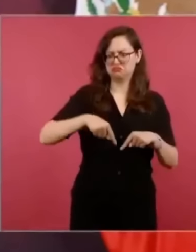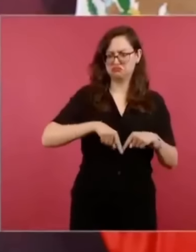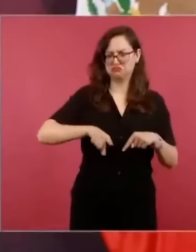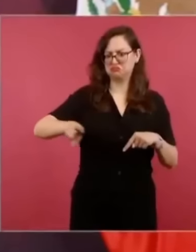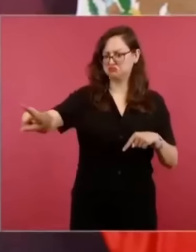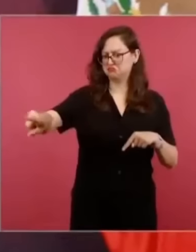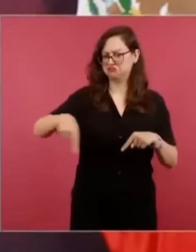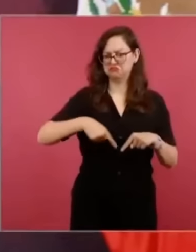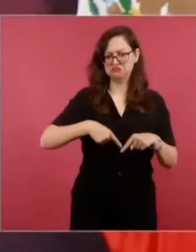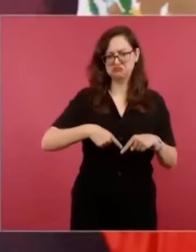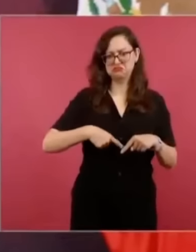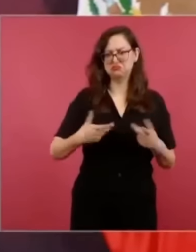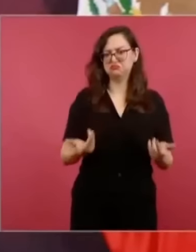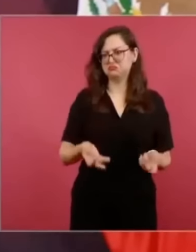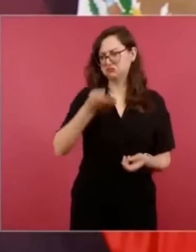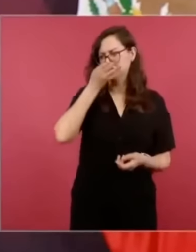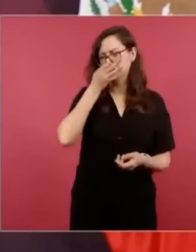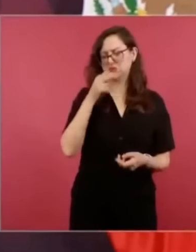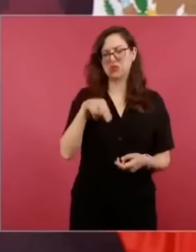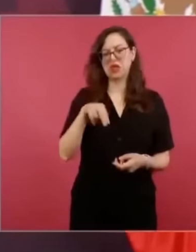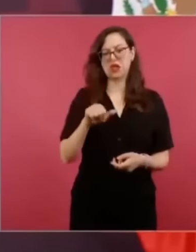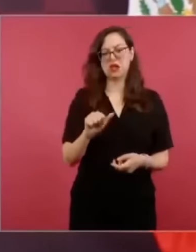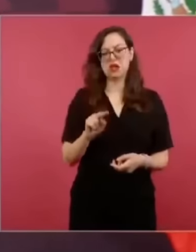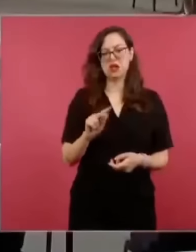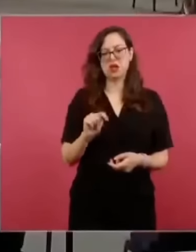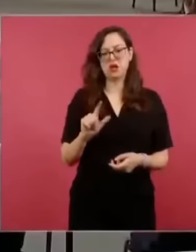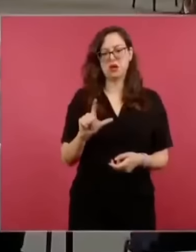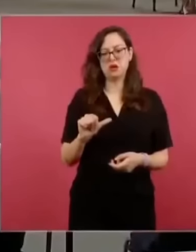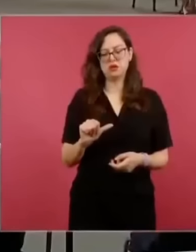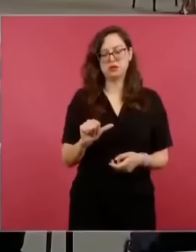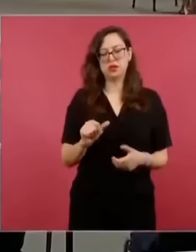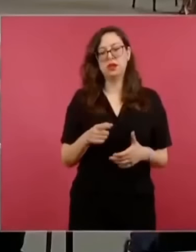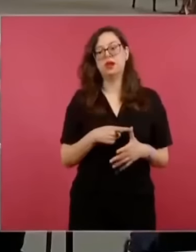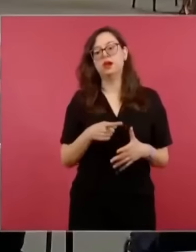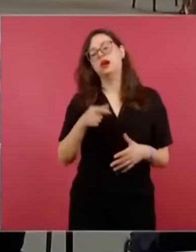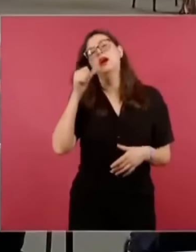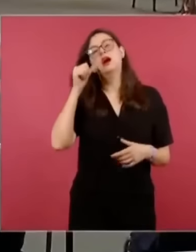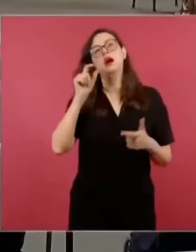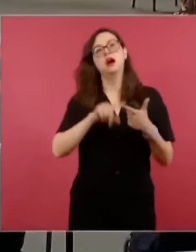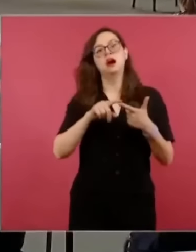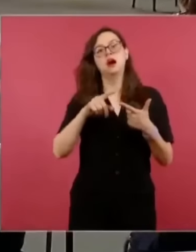México nutal de ayer en Puebla